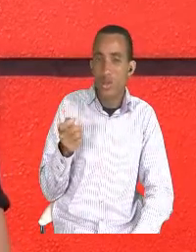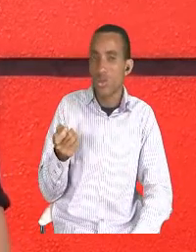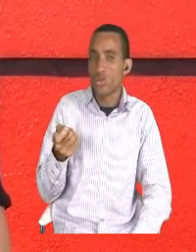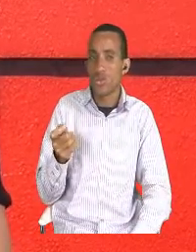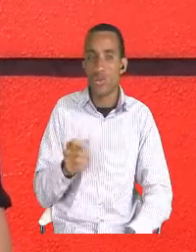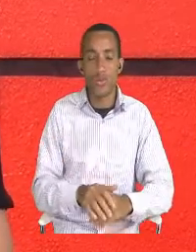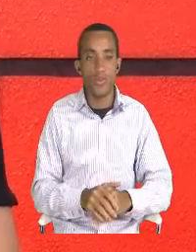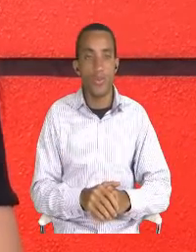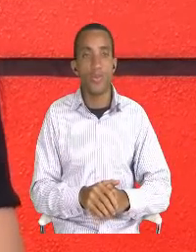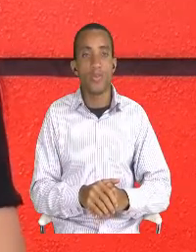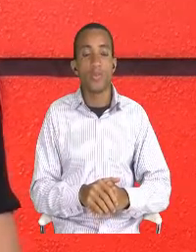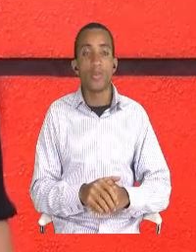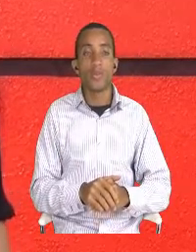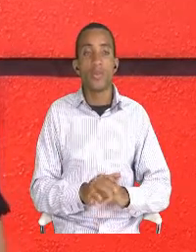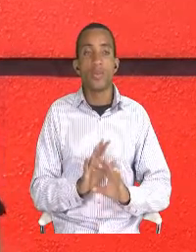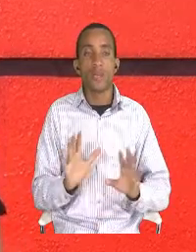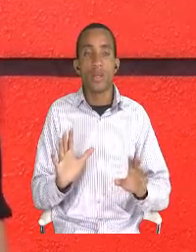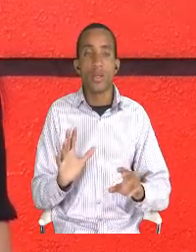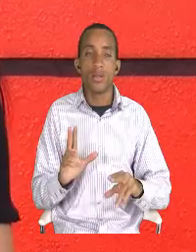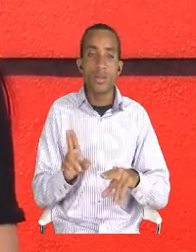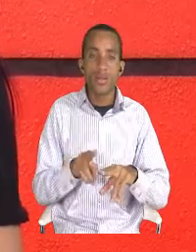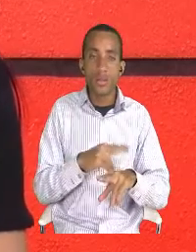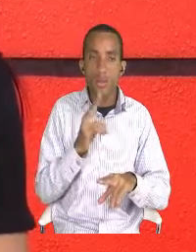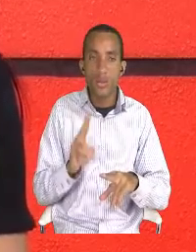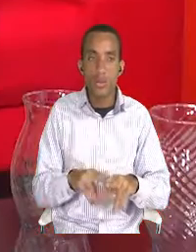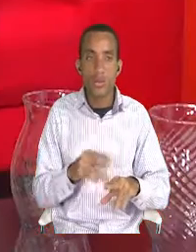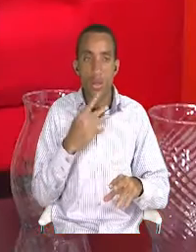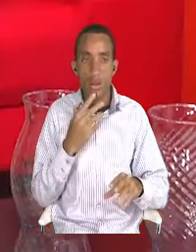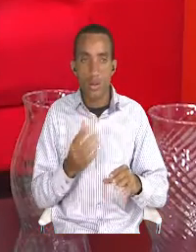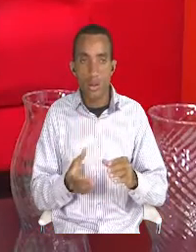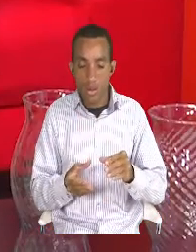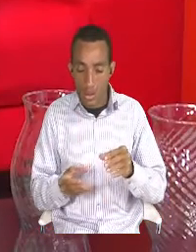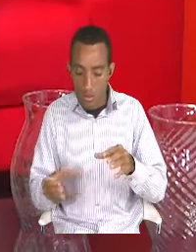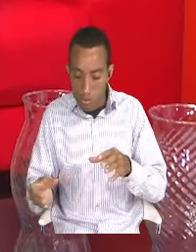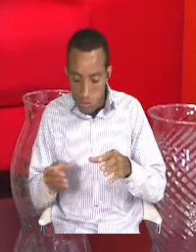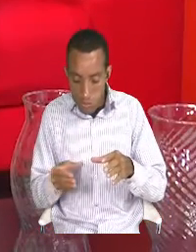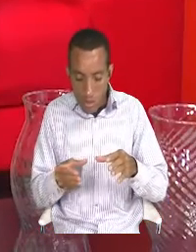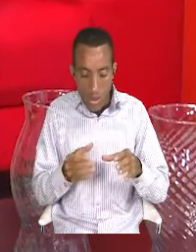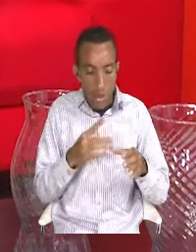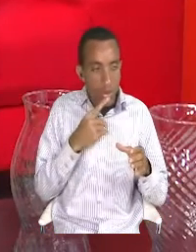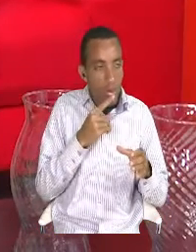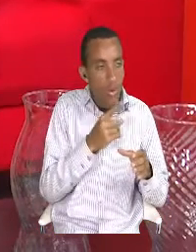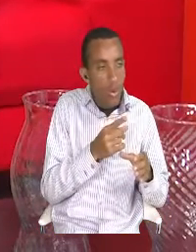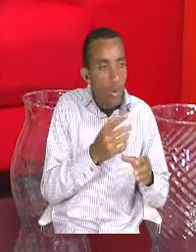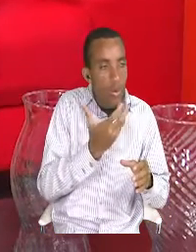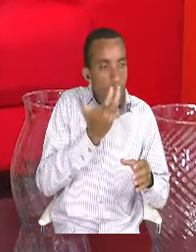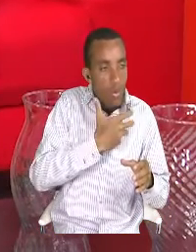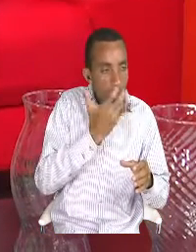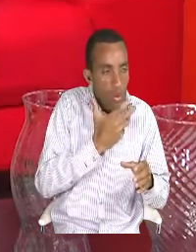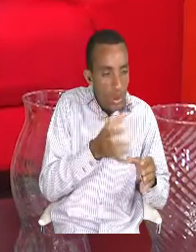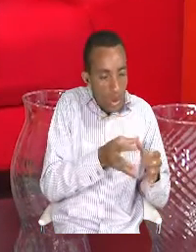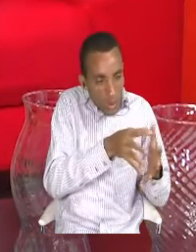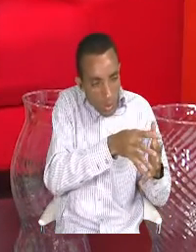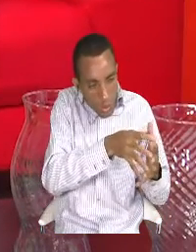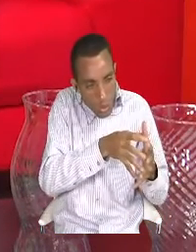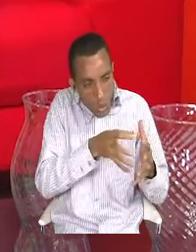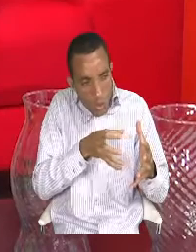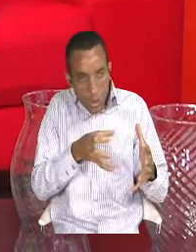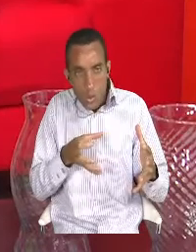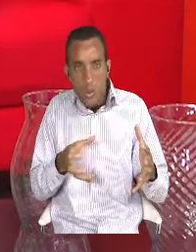sea, naturales en qué sentido, que no son pulpa, sino que son extraídos directamente de la fruta. Utilizamos bebidas vegetales,